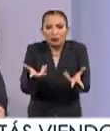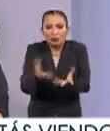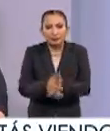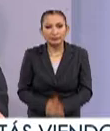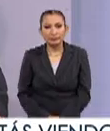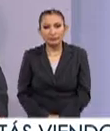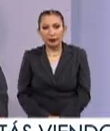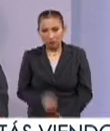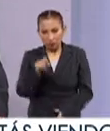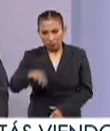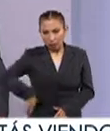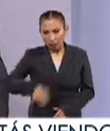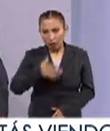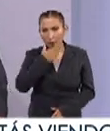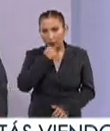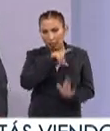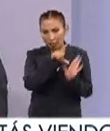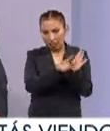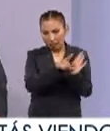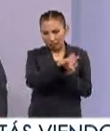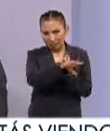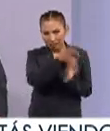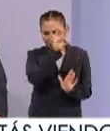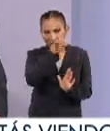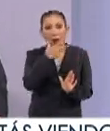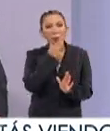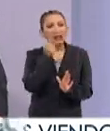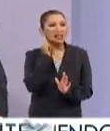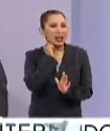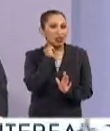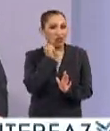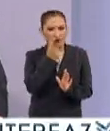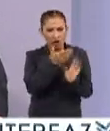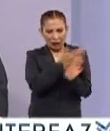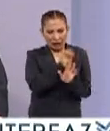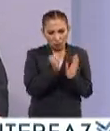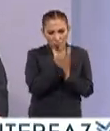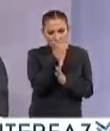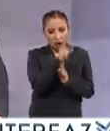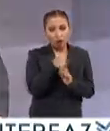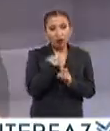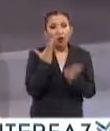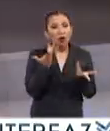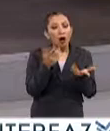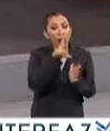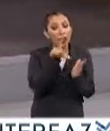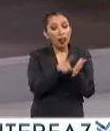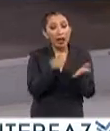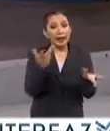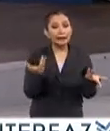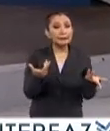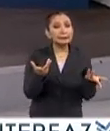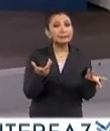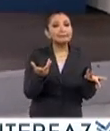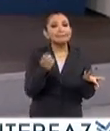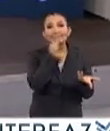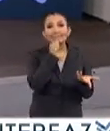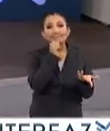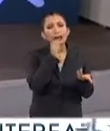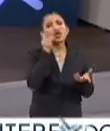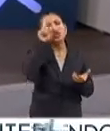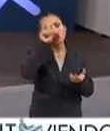ahí? Justo hablaba con un legislador electo que no hay dientes, o sea, son leyes sugestivas, o sea, que son